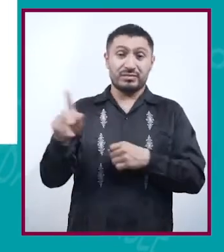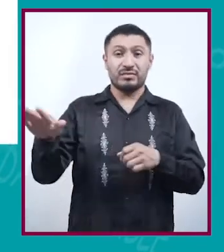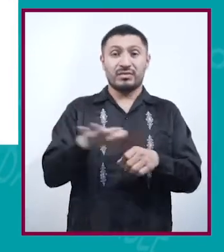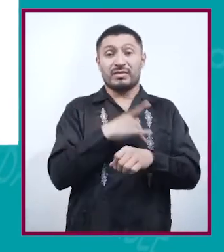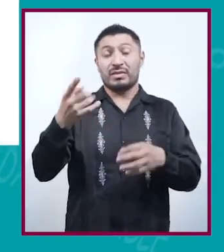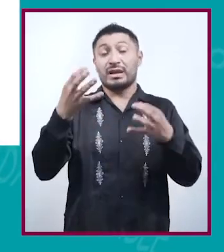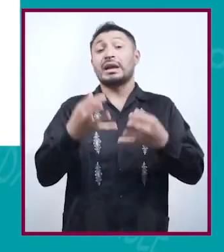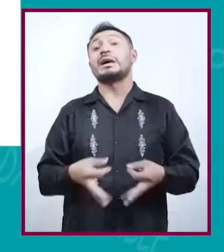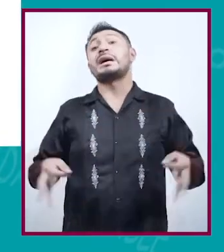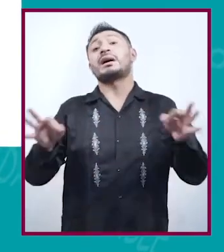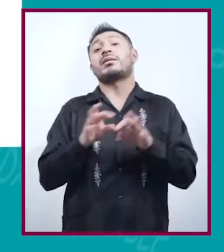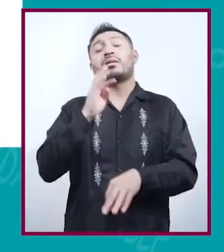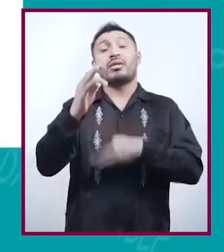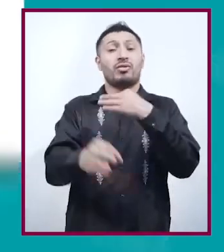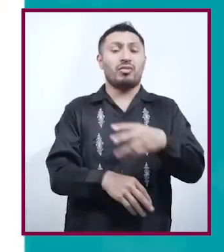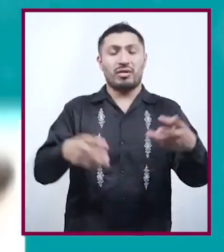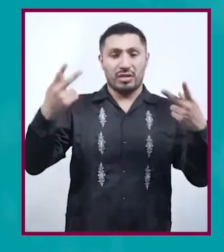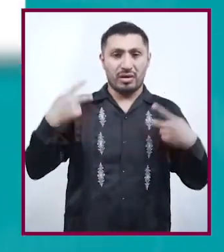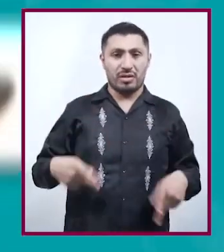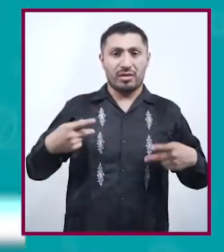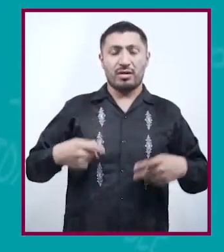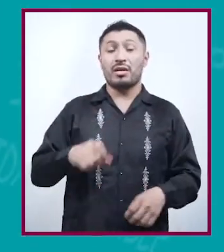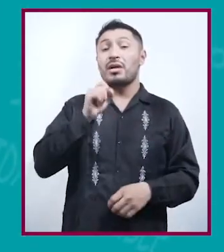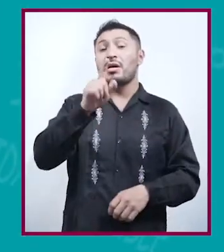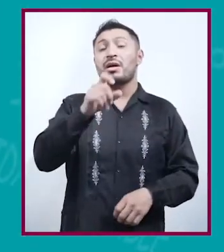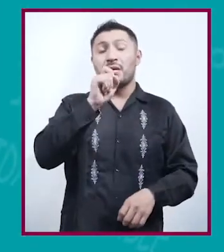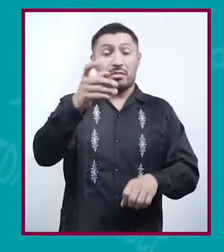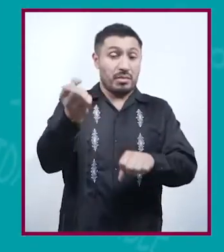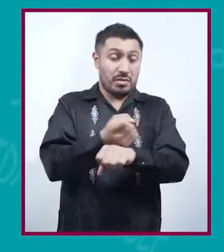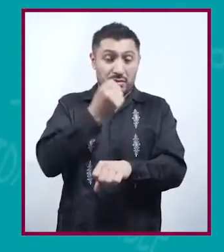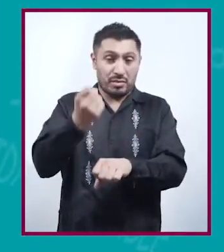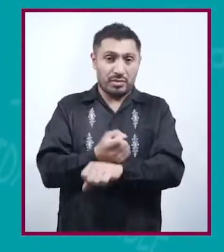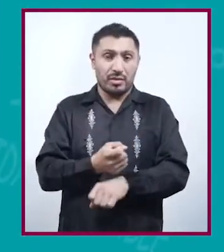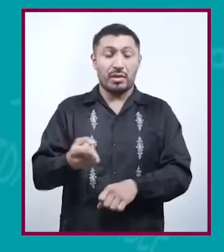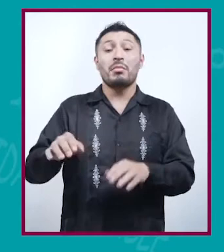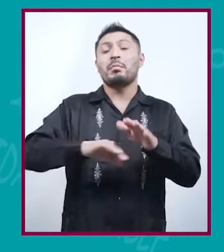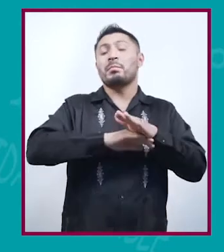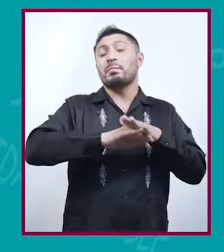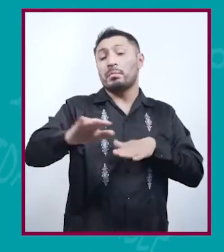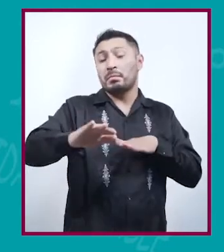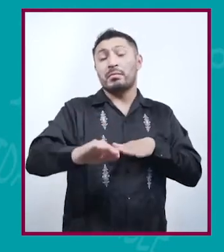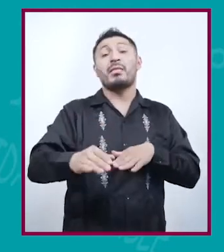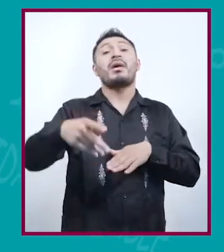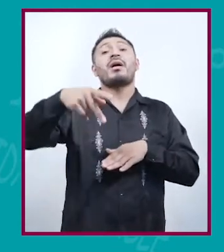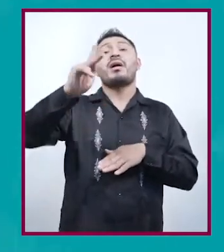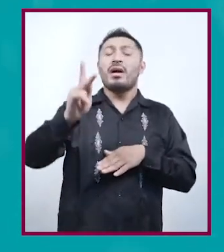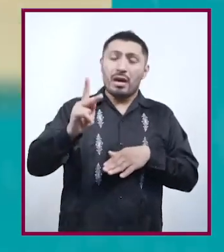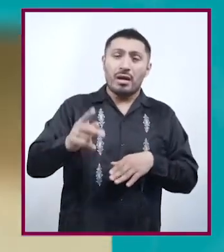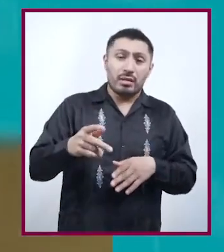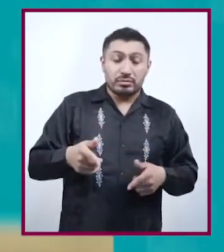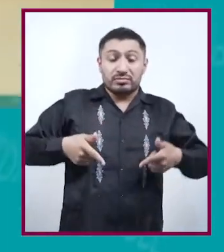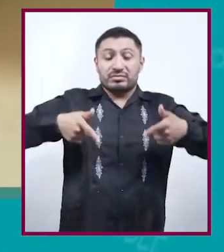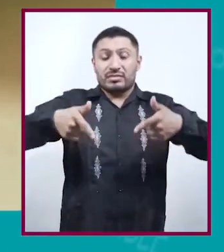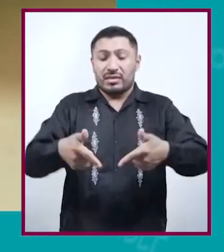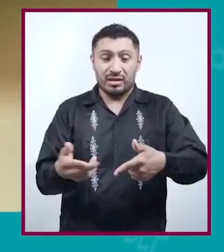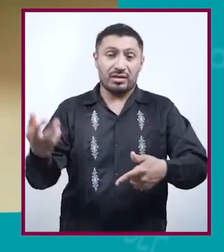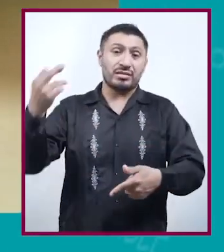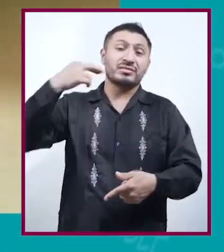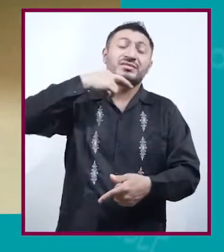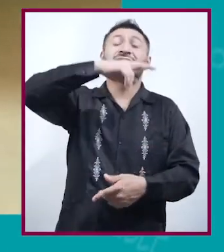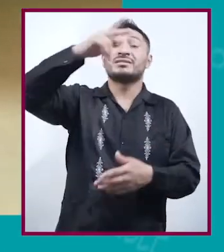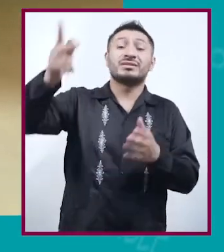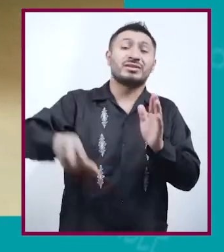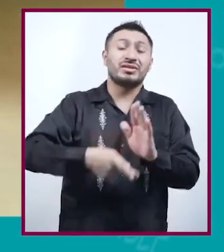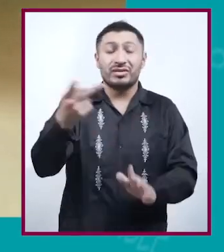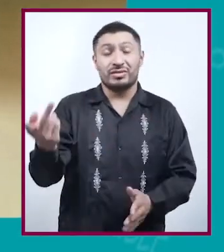uso en aquel país, pues era importante que todas las personas emplearan un mismo calzado, el zapato plano. Sin embargo, el tacón